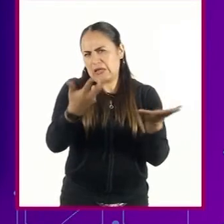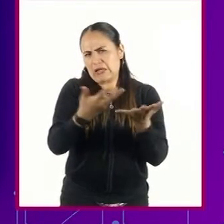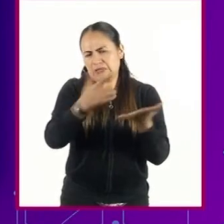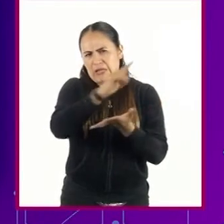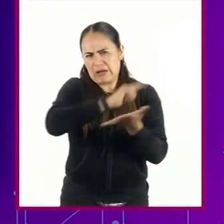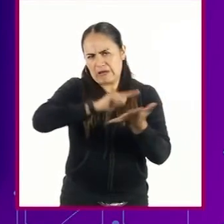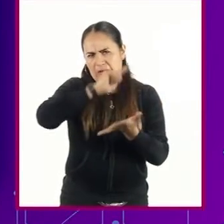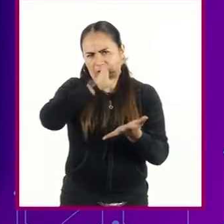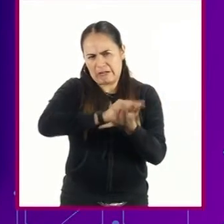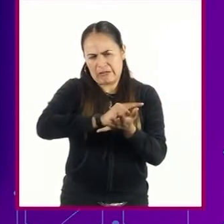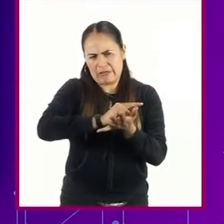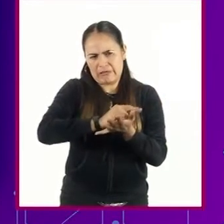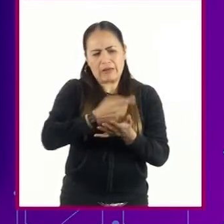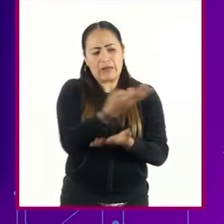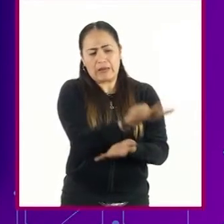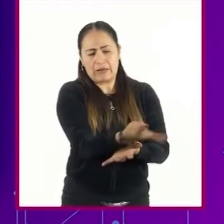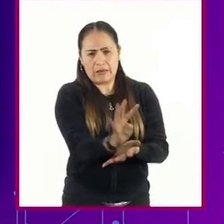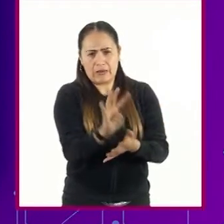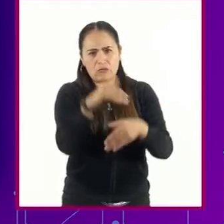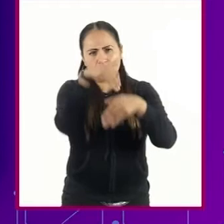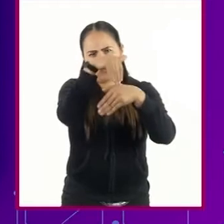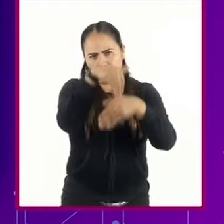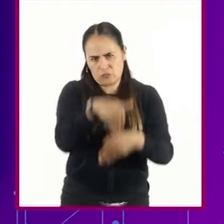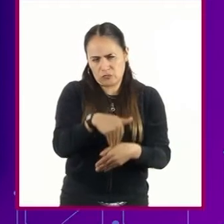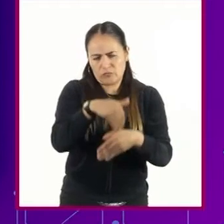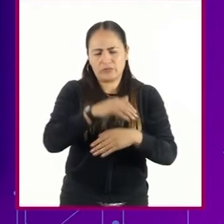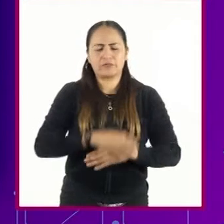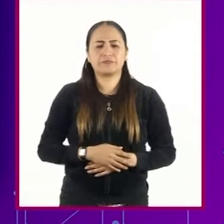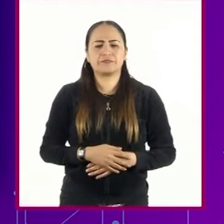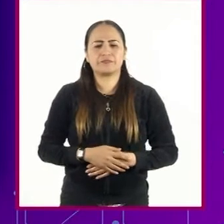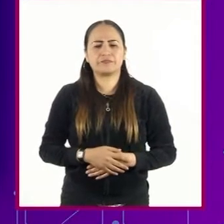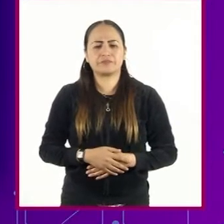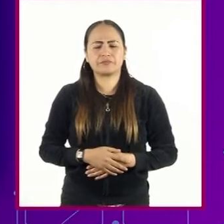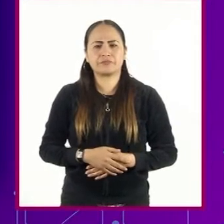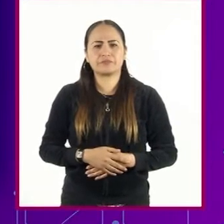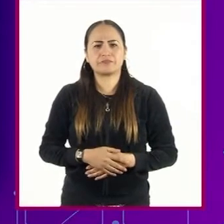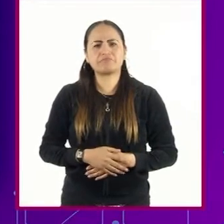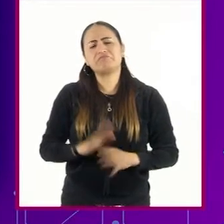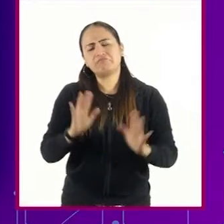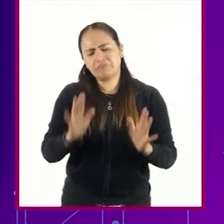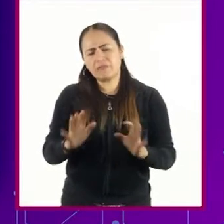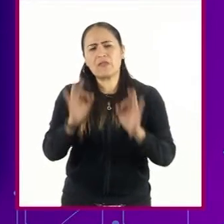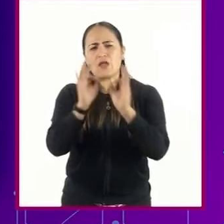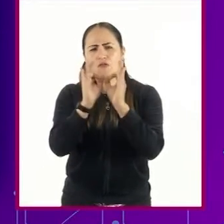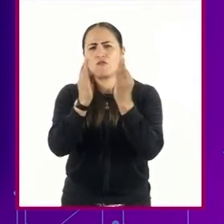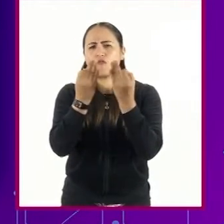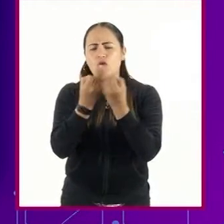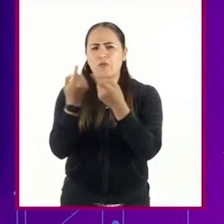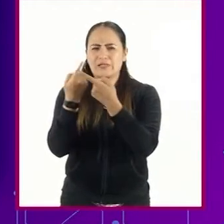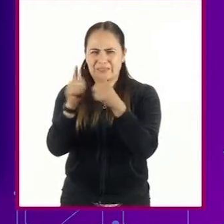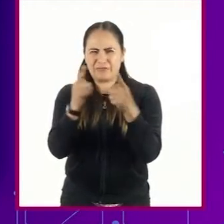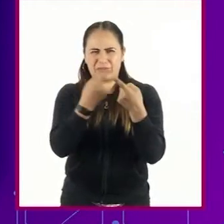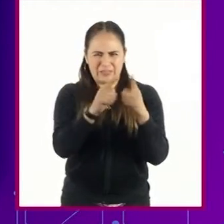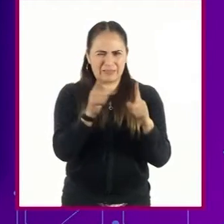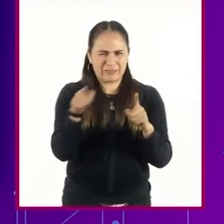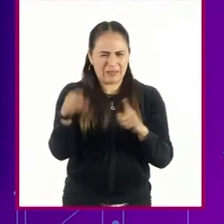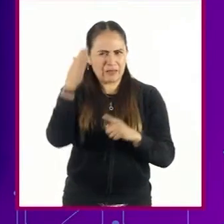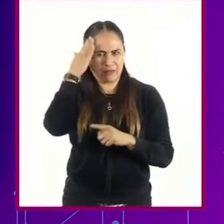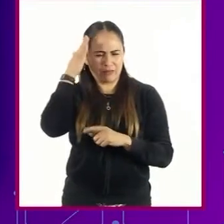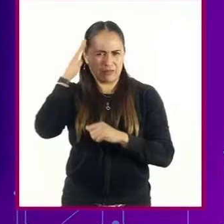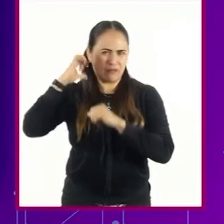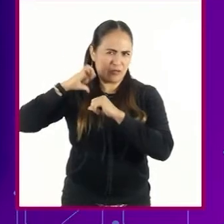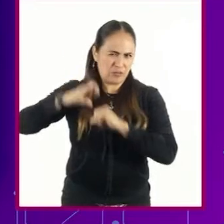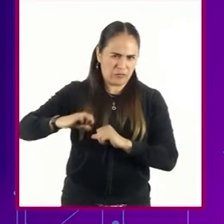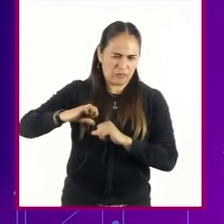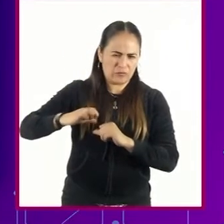establecidas y deseadas por el grupo originalmente. Encontramos diferentes maneras o formas de la autoridad. Una autoridad,